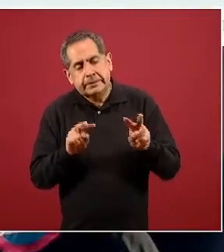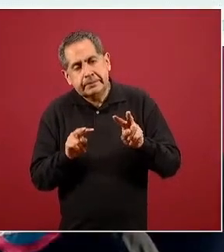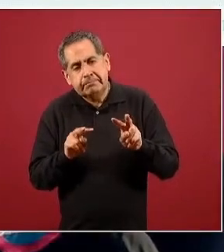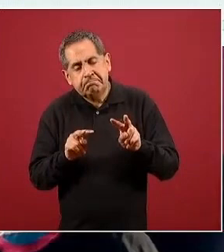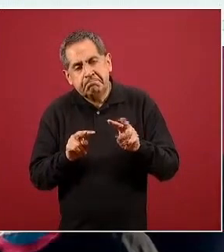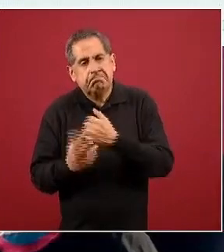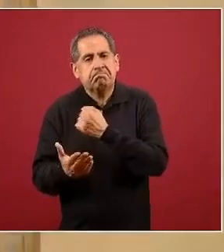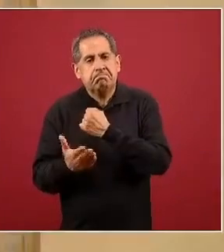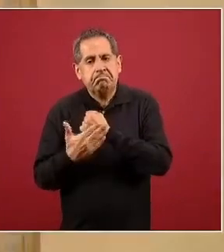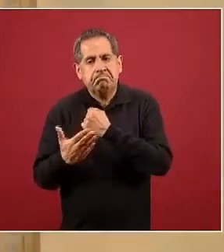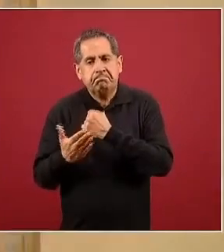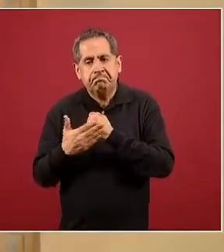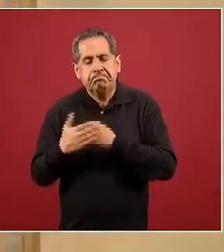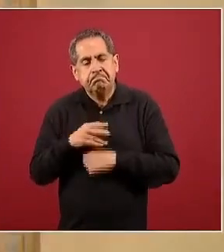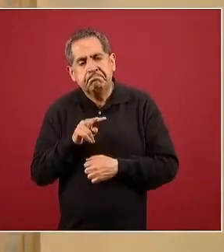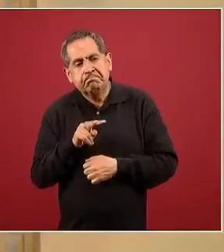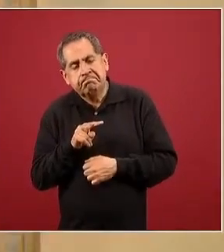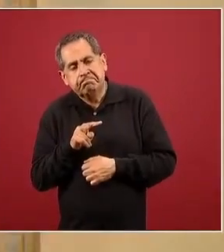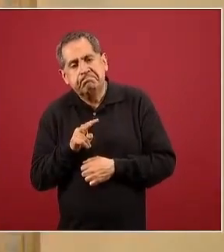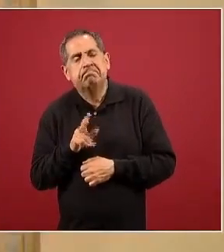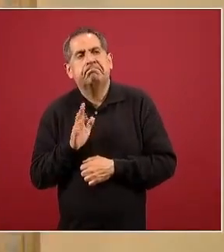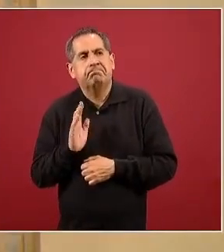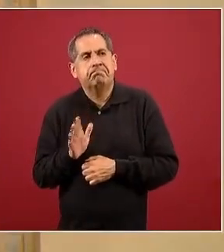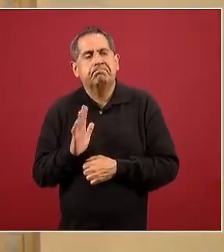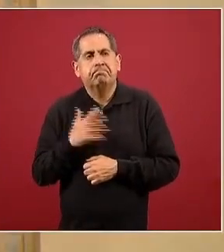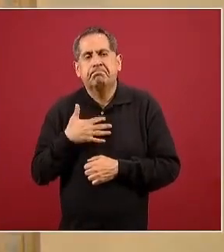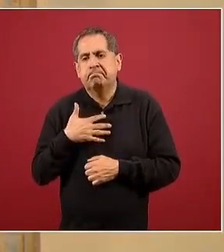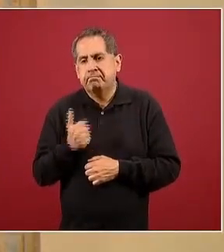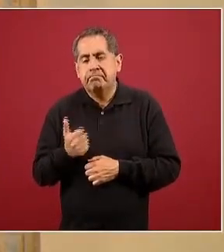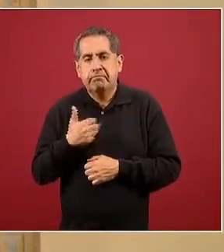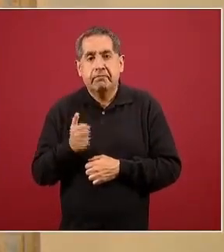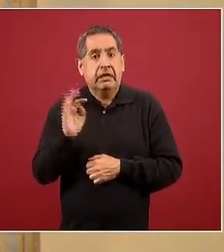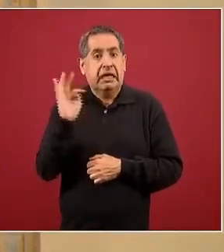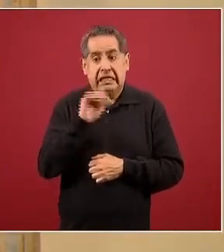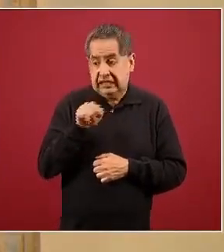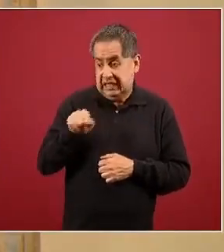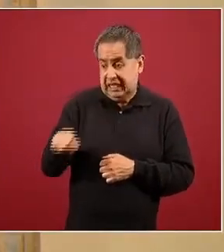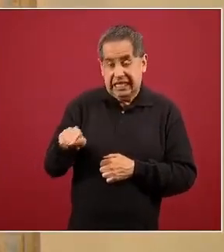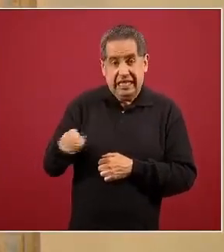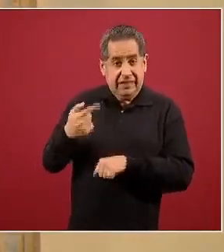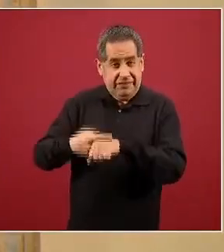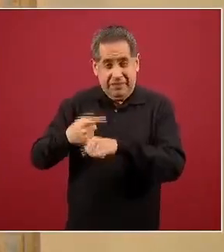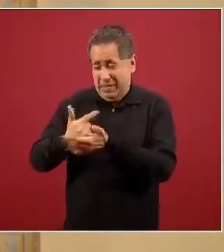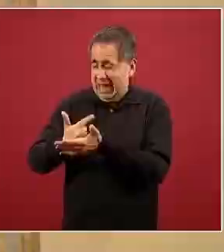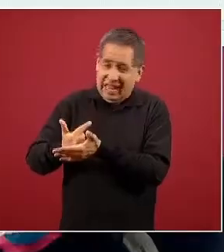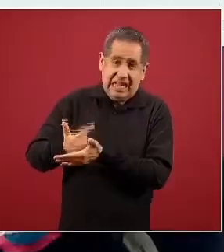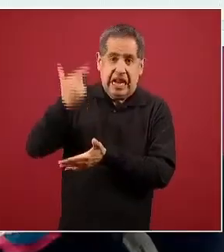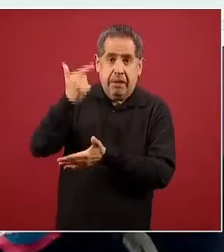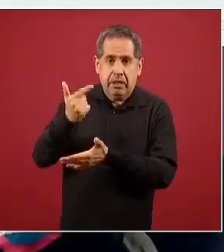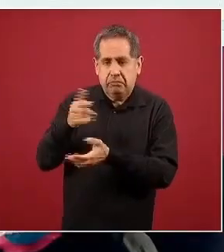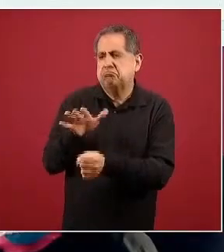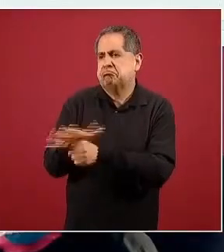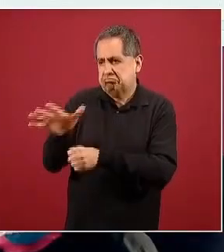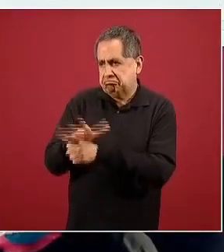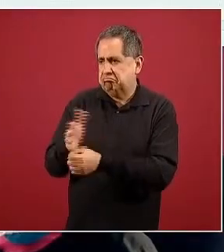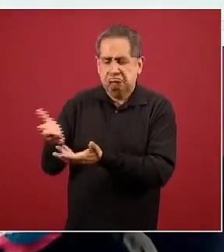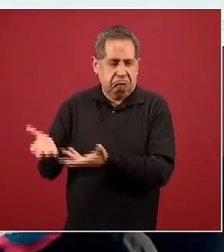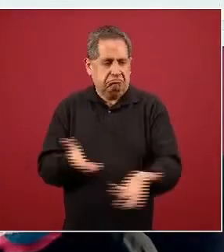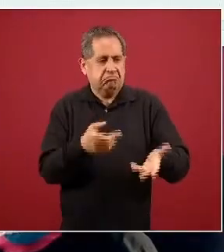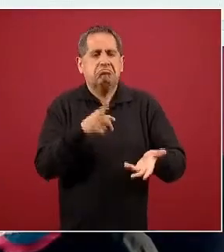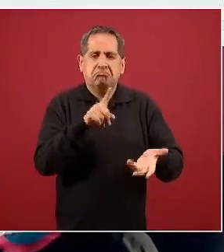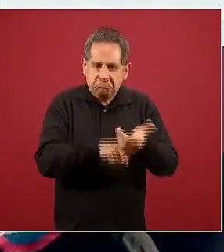un indicador de que las personas que requieran de una ventilación mecánica tienen un lugar